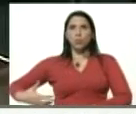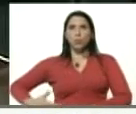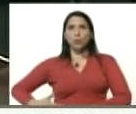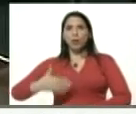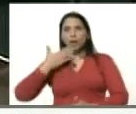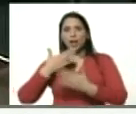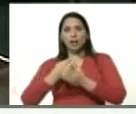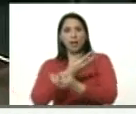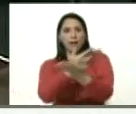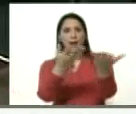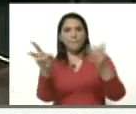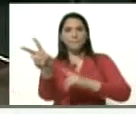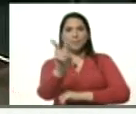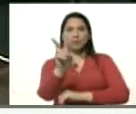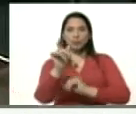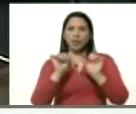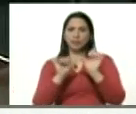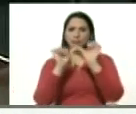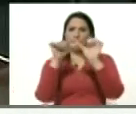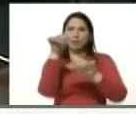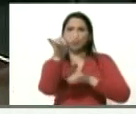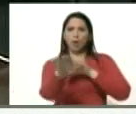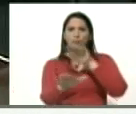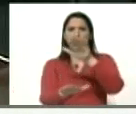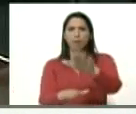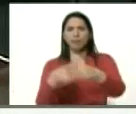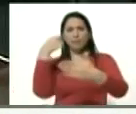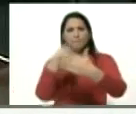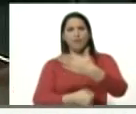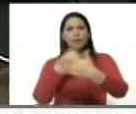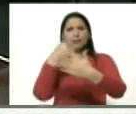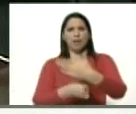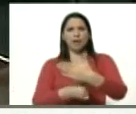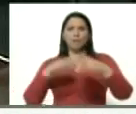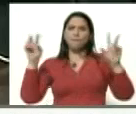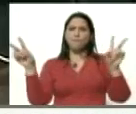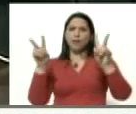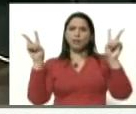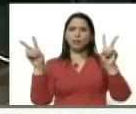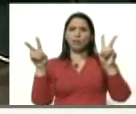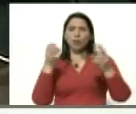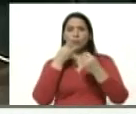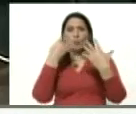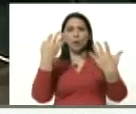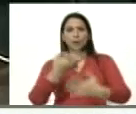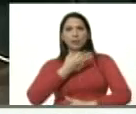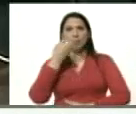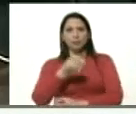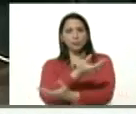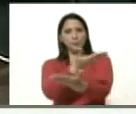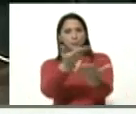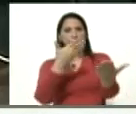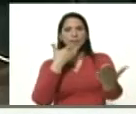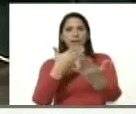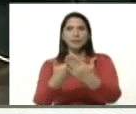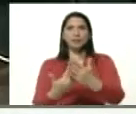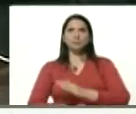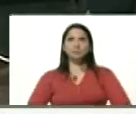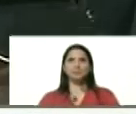Muchas gracias, Venezuela. Seguimos adelante en batalla y en victoria. Buenas tardes a toda nuestra patria. Gracias.